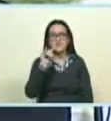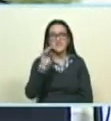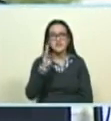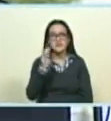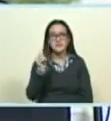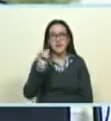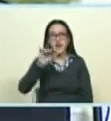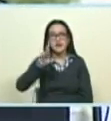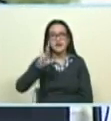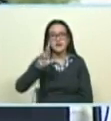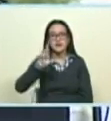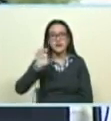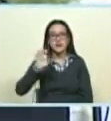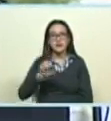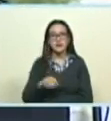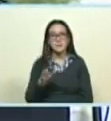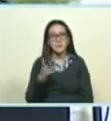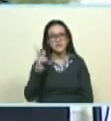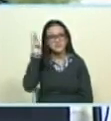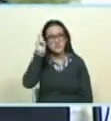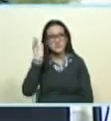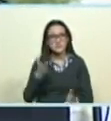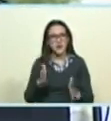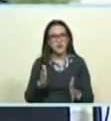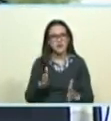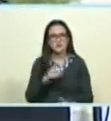indígena, ¿verdad? Aborigen.